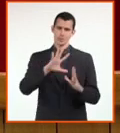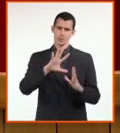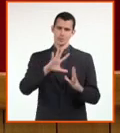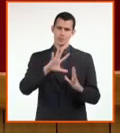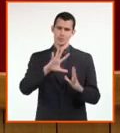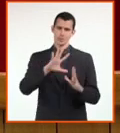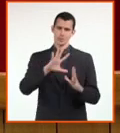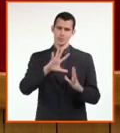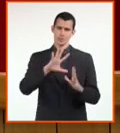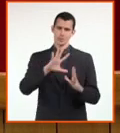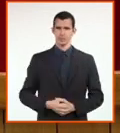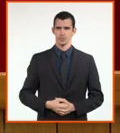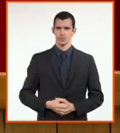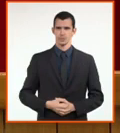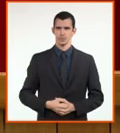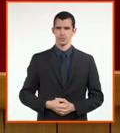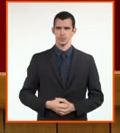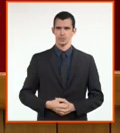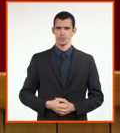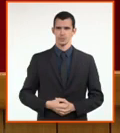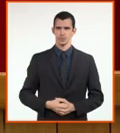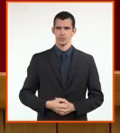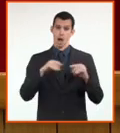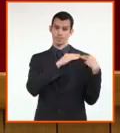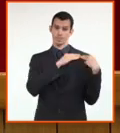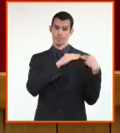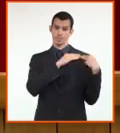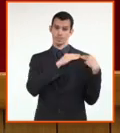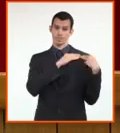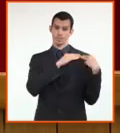Despedimos de sus funciones a los miembros de la Comisión Organizadora Nacional